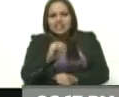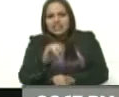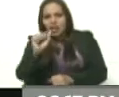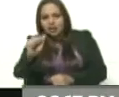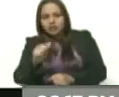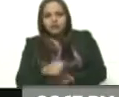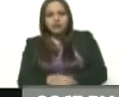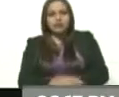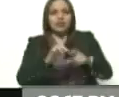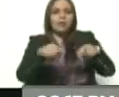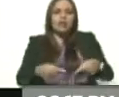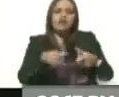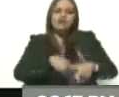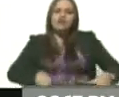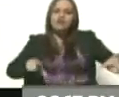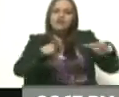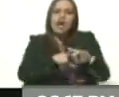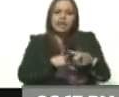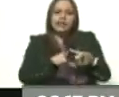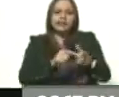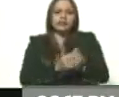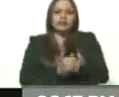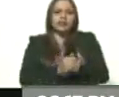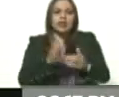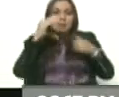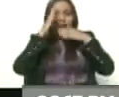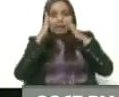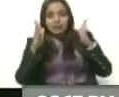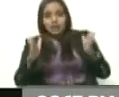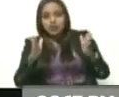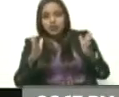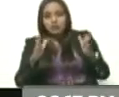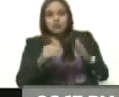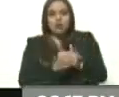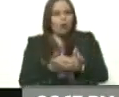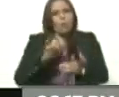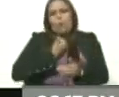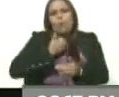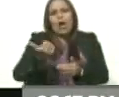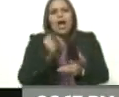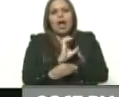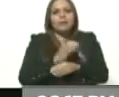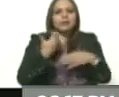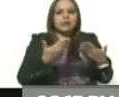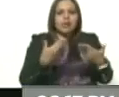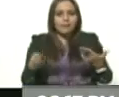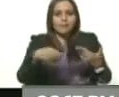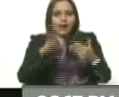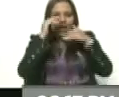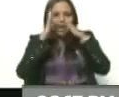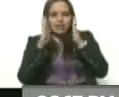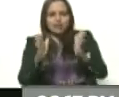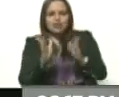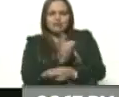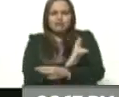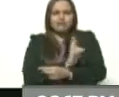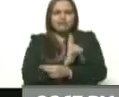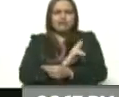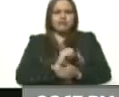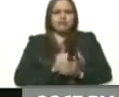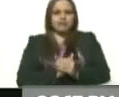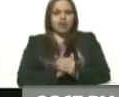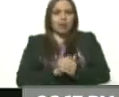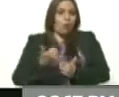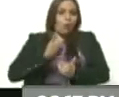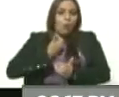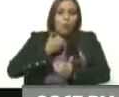tendremos algunos puntos móviles para atender todo tipo de emergencias, pero sobre todo para atender de inmediato